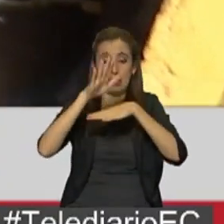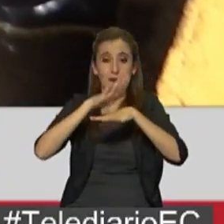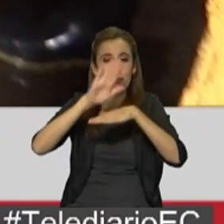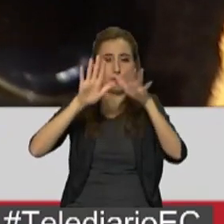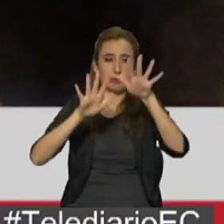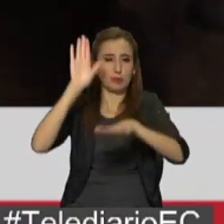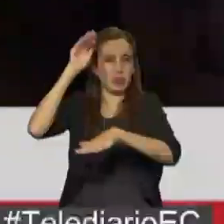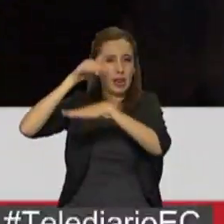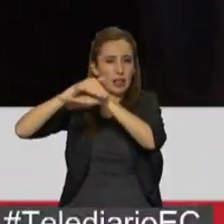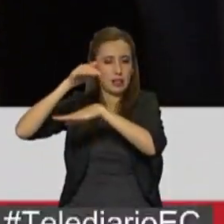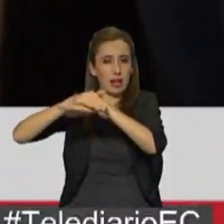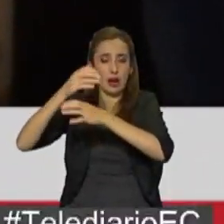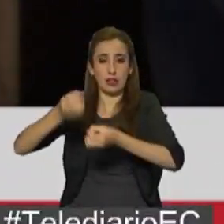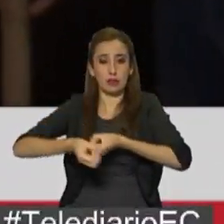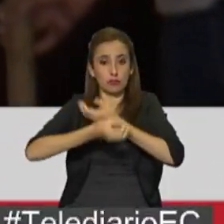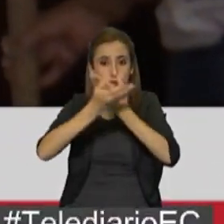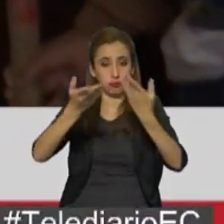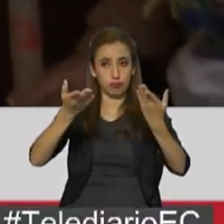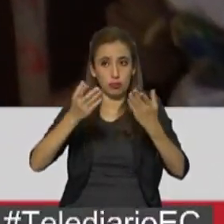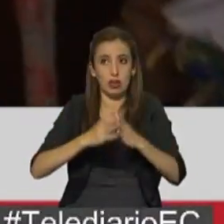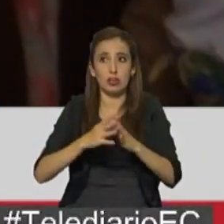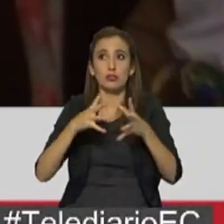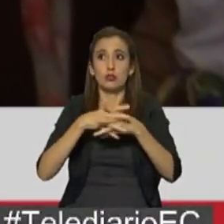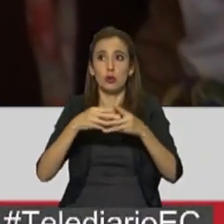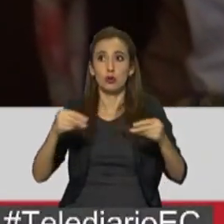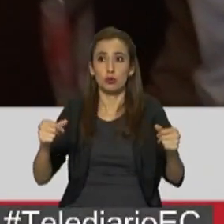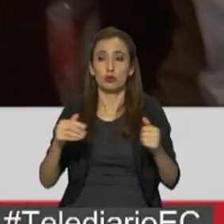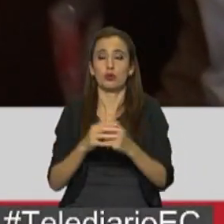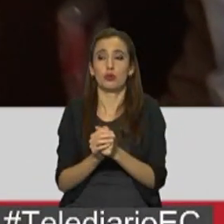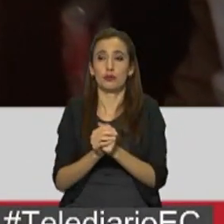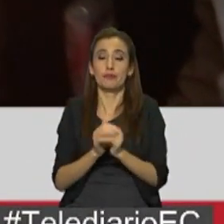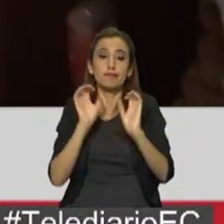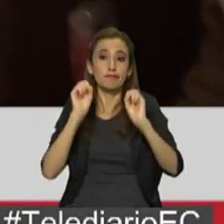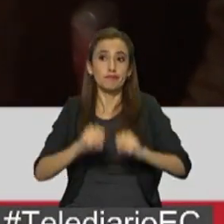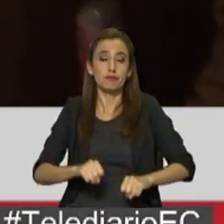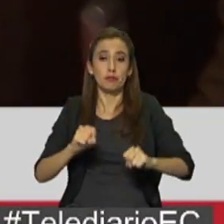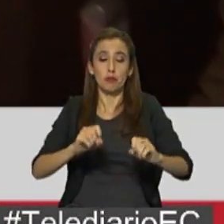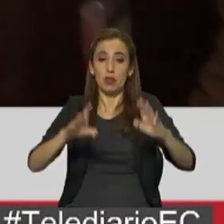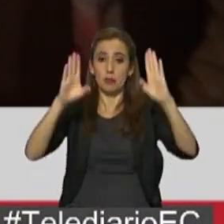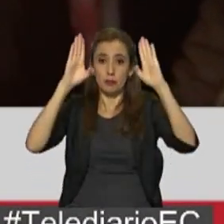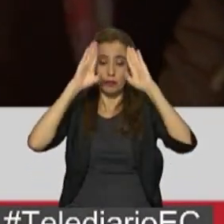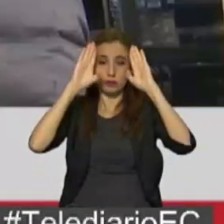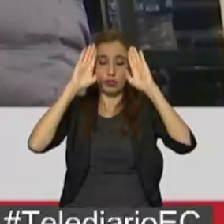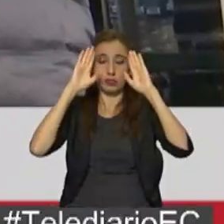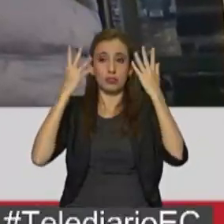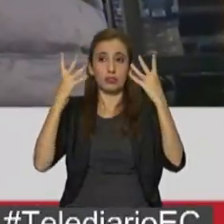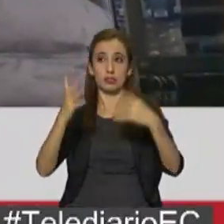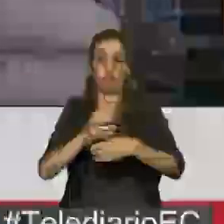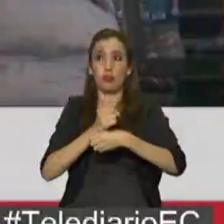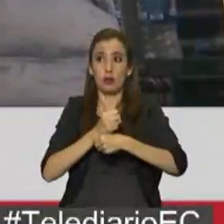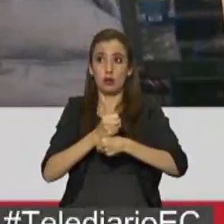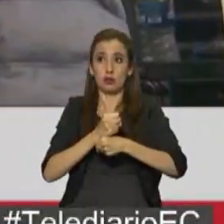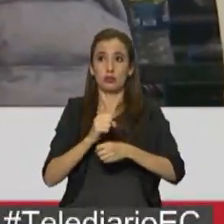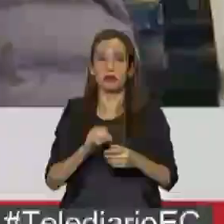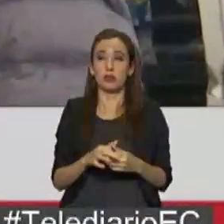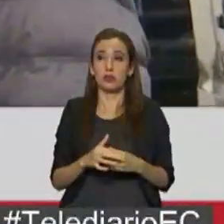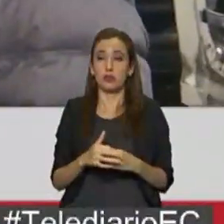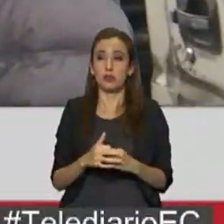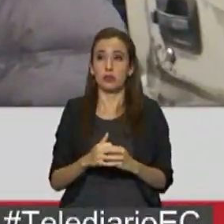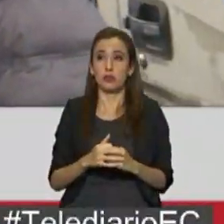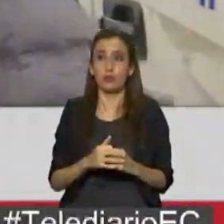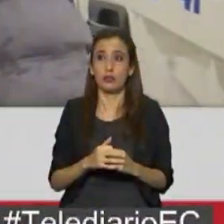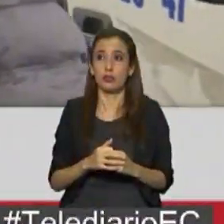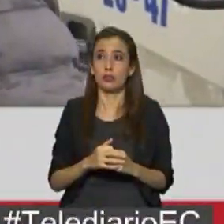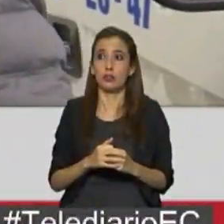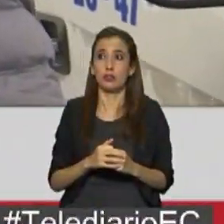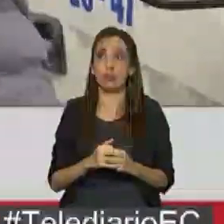dar una solución momentánea para que podamos atender y que la gente encuentre seguridad almendrado porque esta fue un